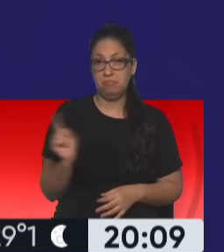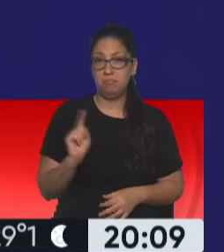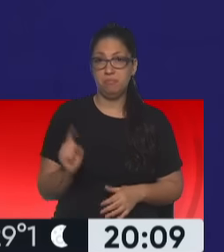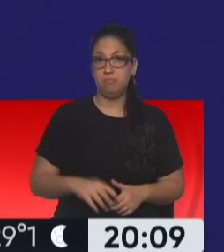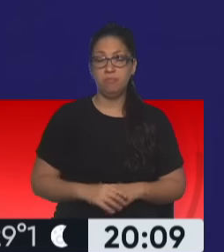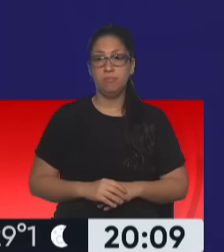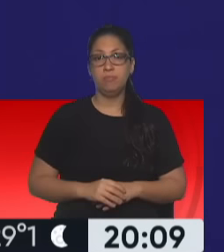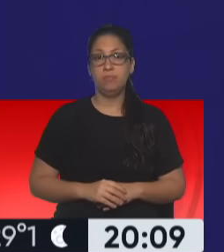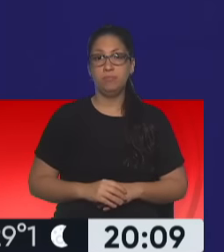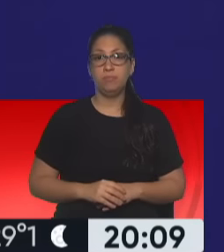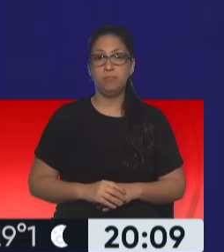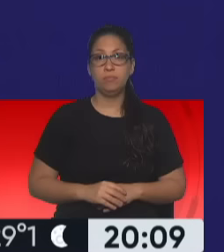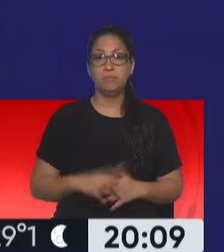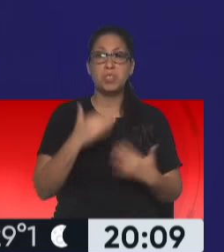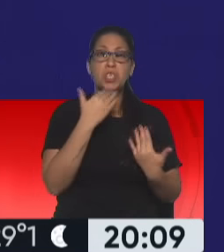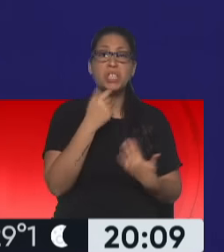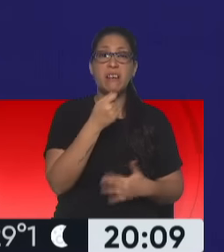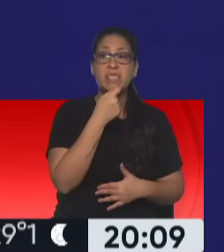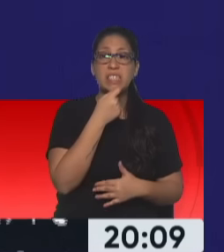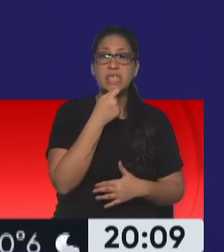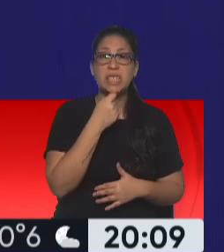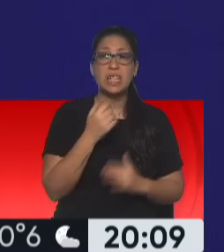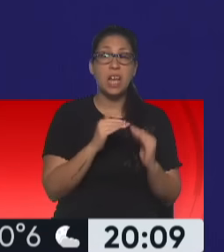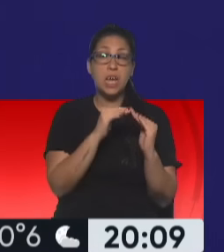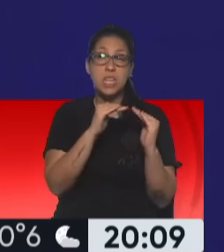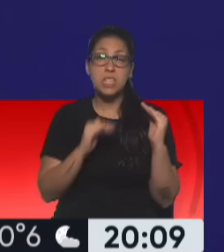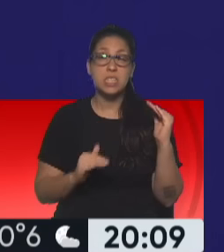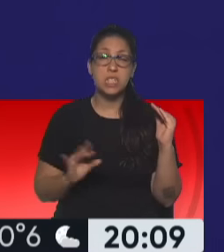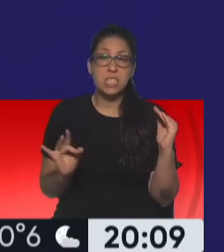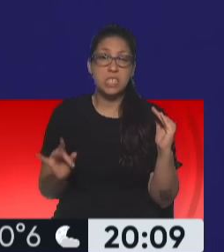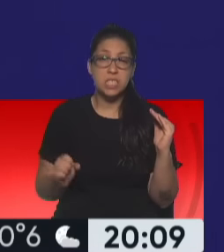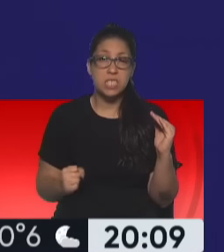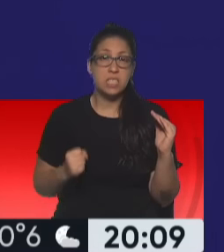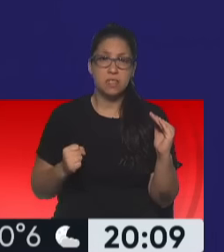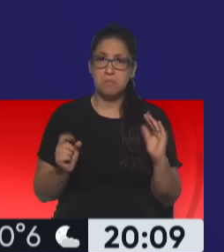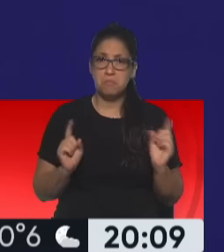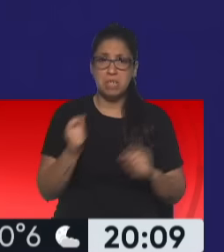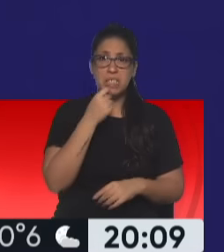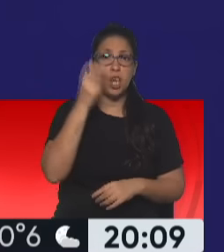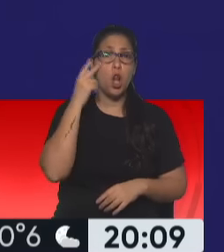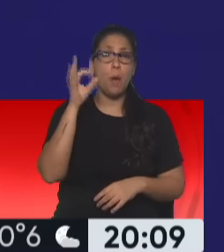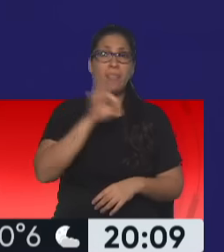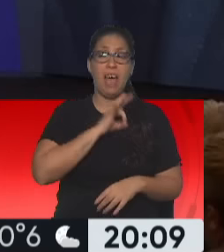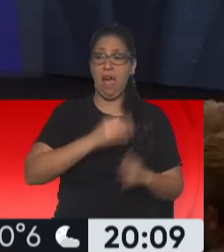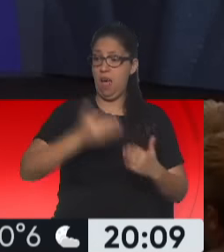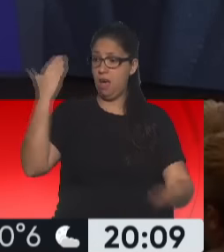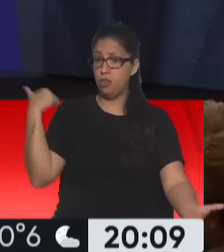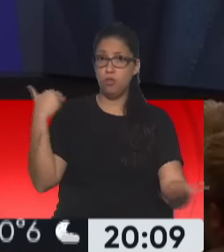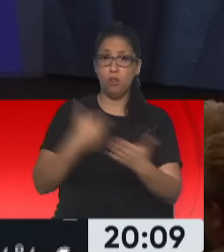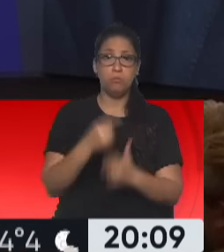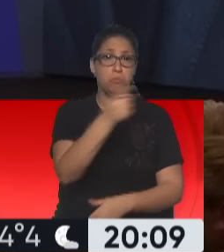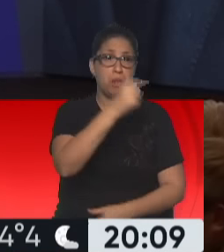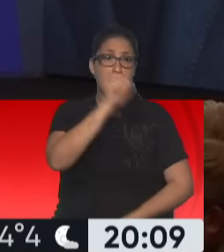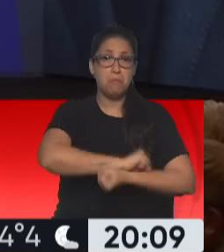porque no saben si son rígidos a la baja, porque si todo el día, en los últimos 90 años, salvo en 10, se la pasaron